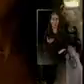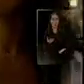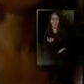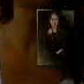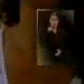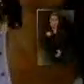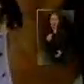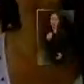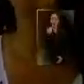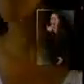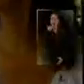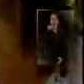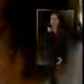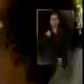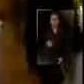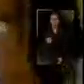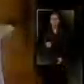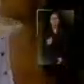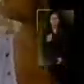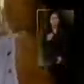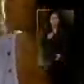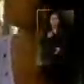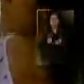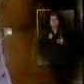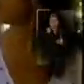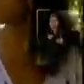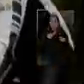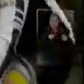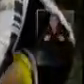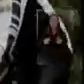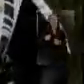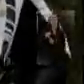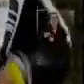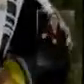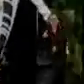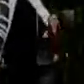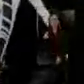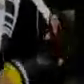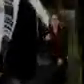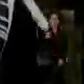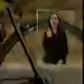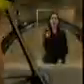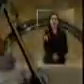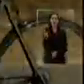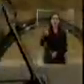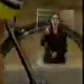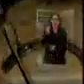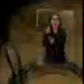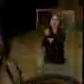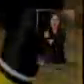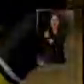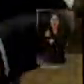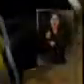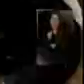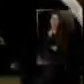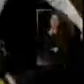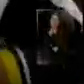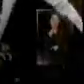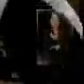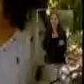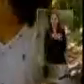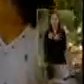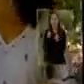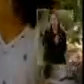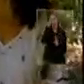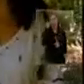días? Casi todos los días, diría. Cada comida, tomo una media copita o una copita de vino. Seguramente mis amigos